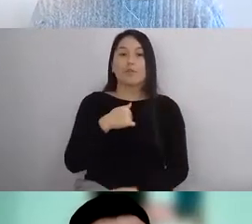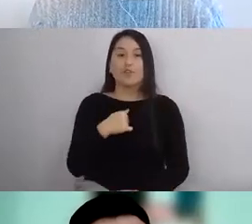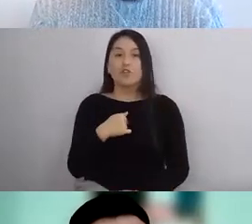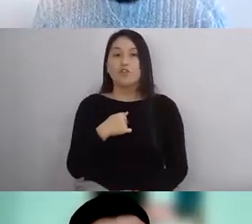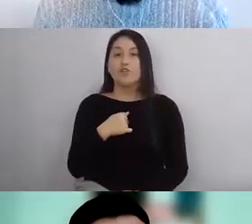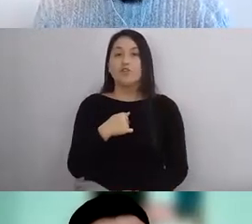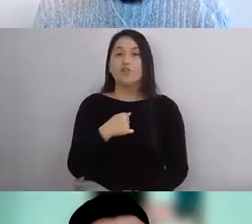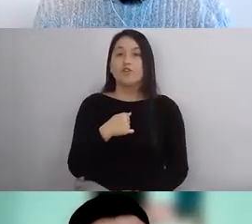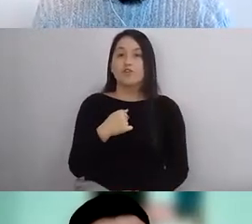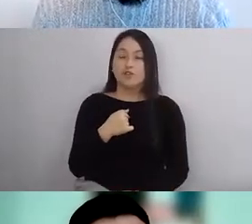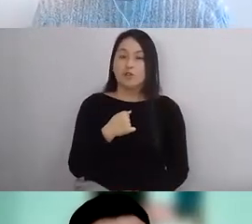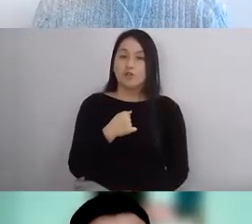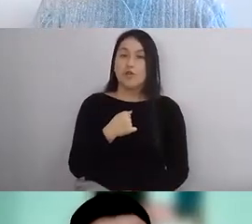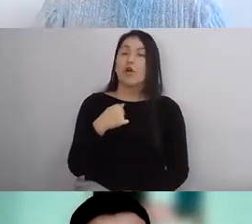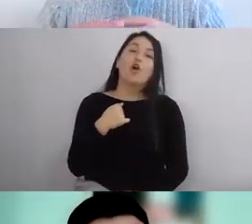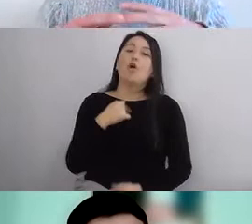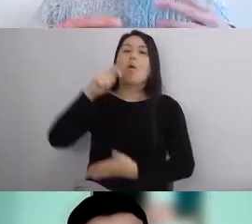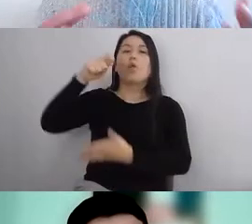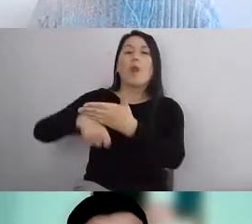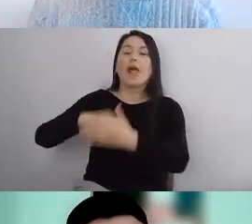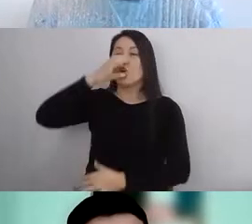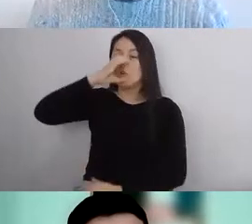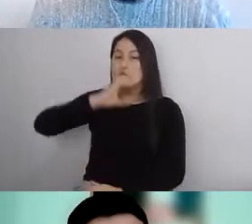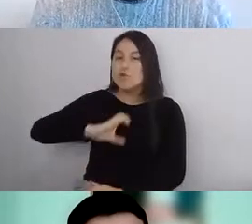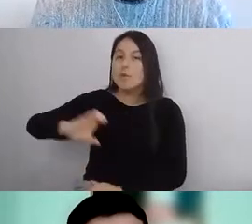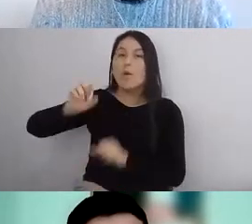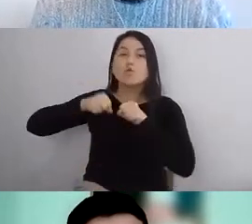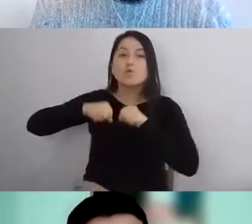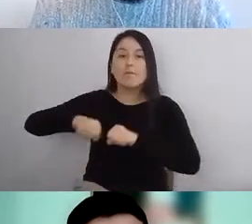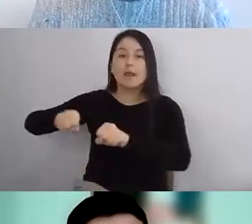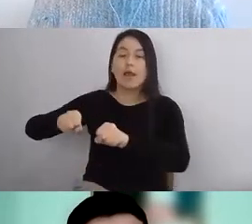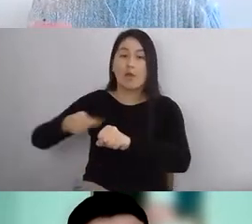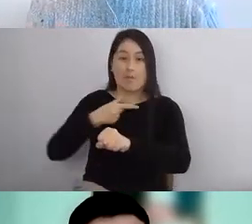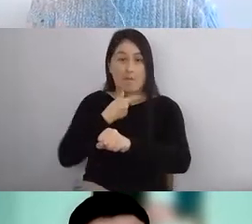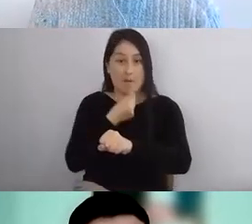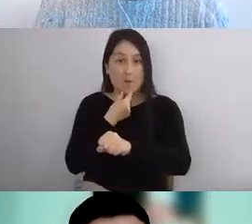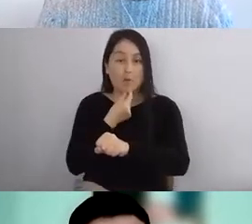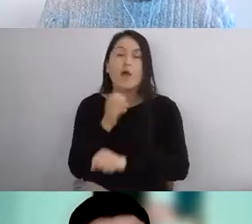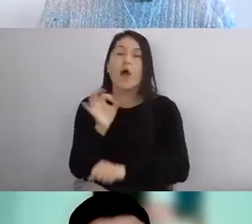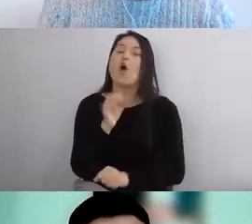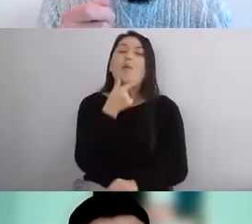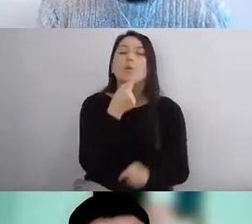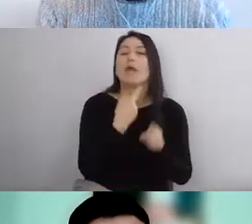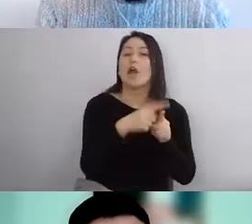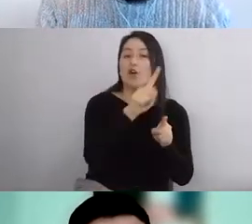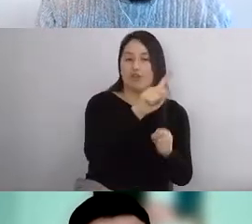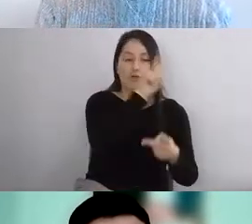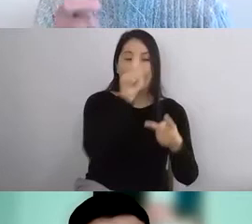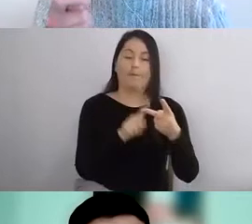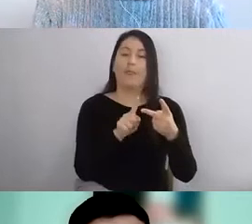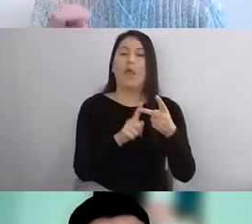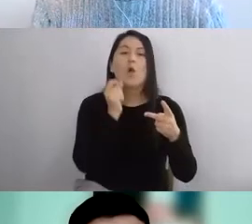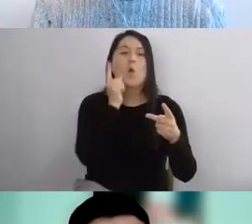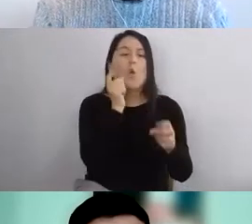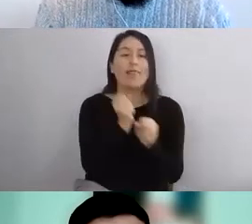¿Me gustaría trabajar en Jumbo o me gustaría trabajar en otro tipo de lugar? Segundo componente, por las funciones, por